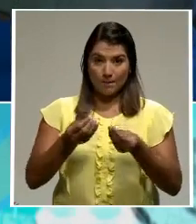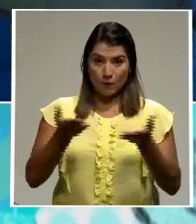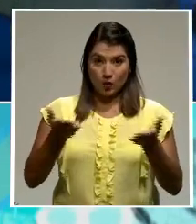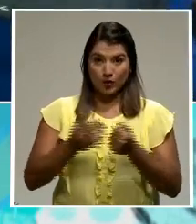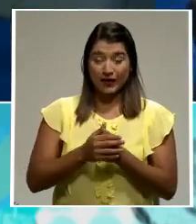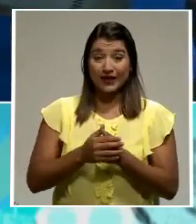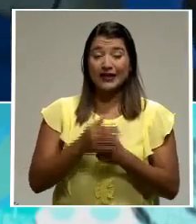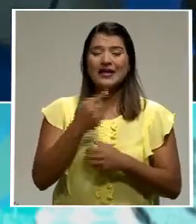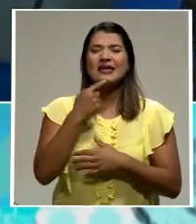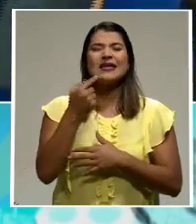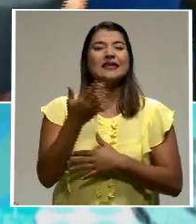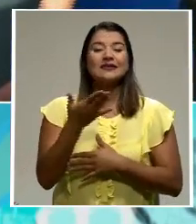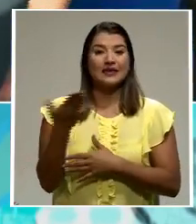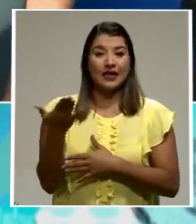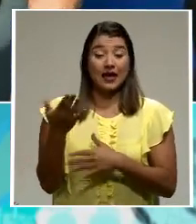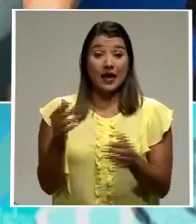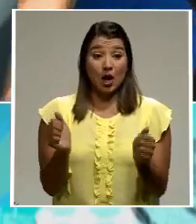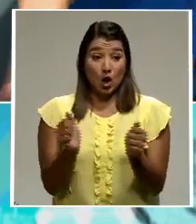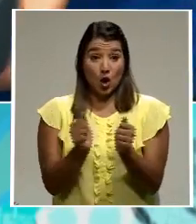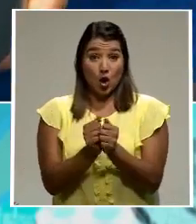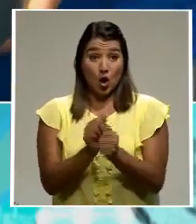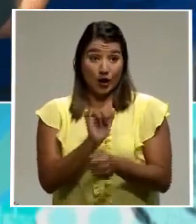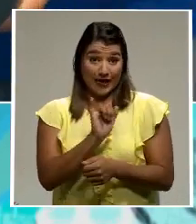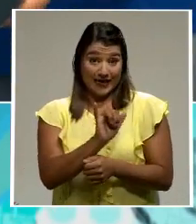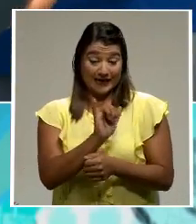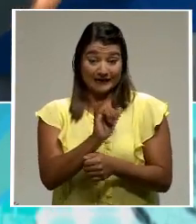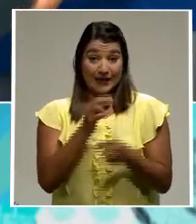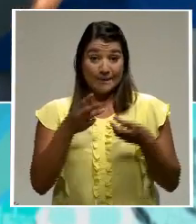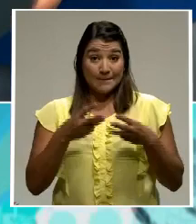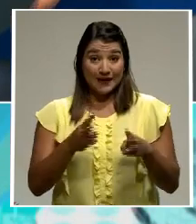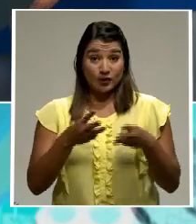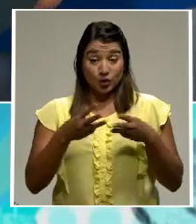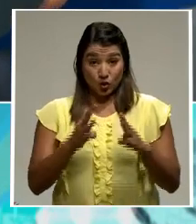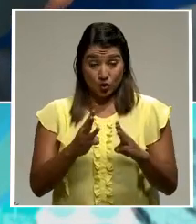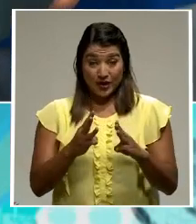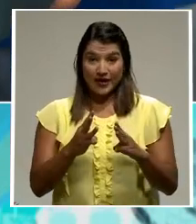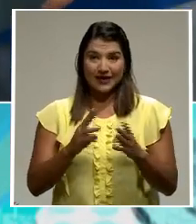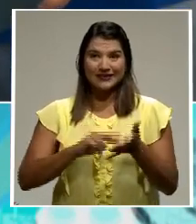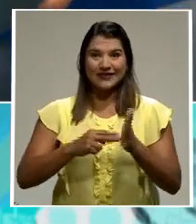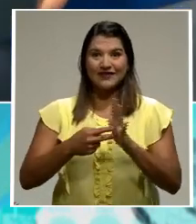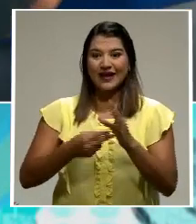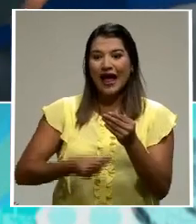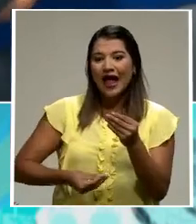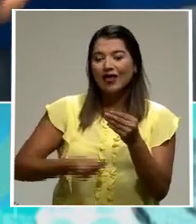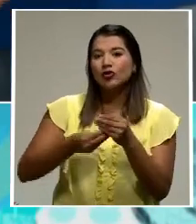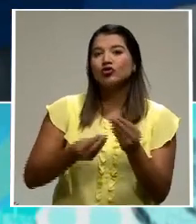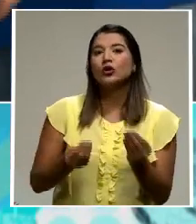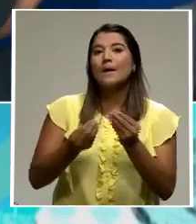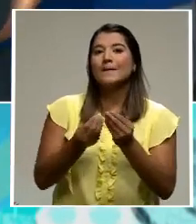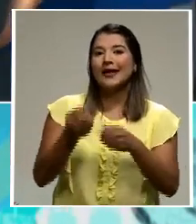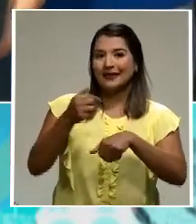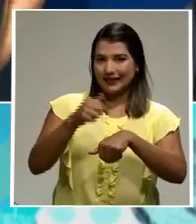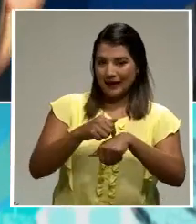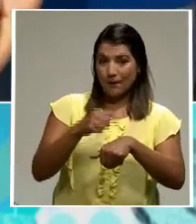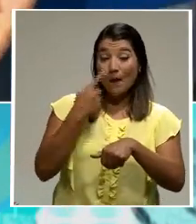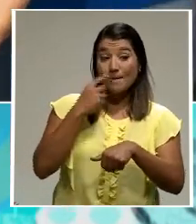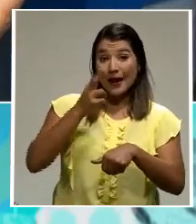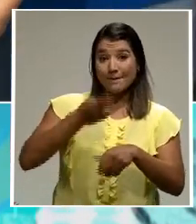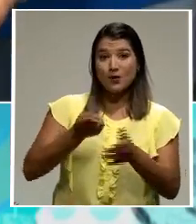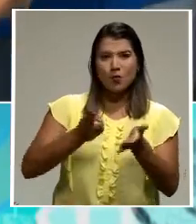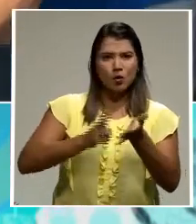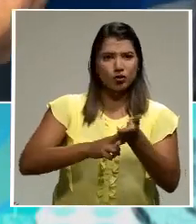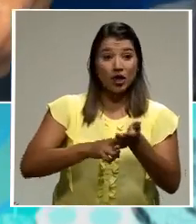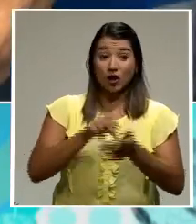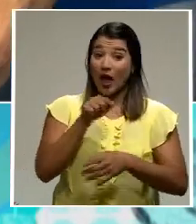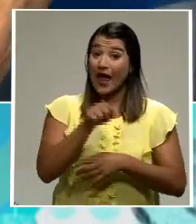indica que bajo esta medida que se está haciendo de un contrato adicional, no necesitan ellos realizar una